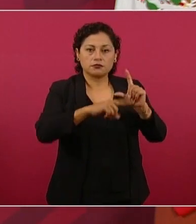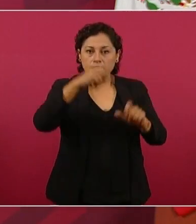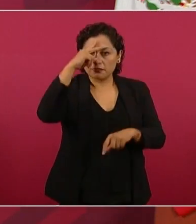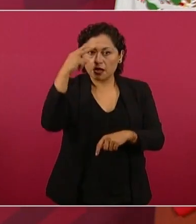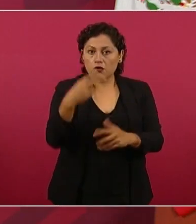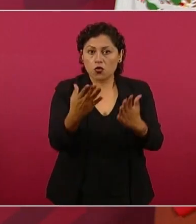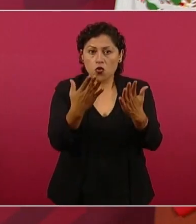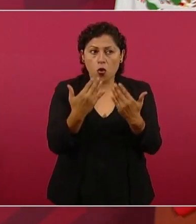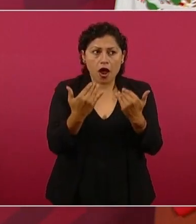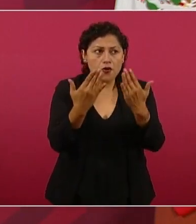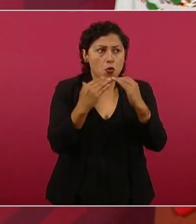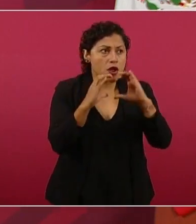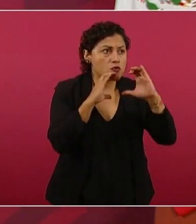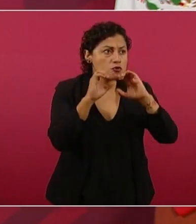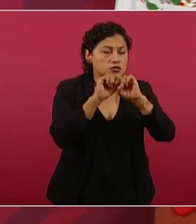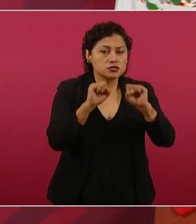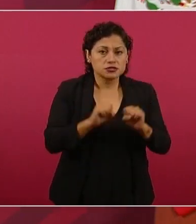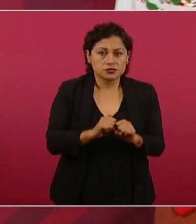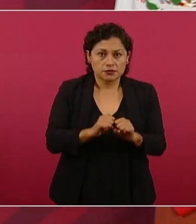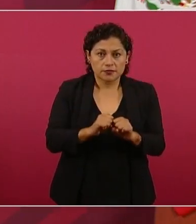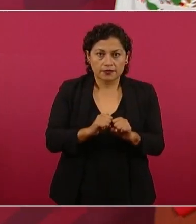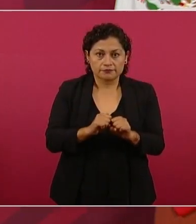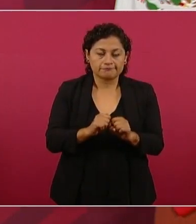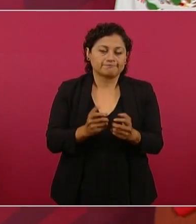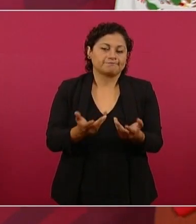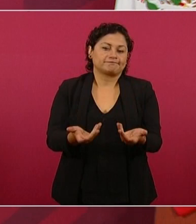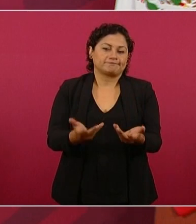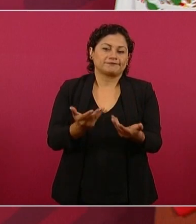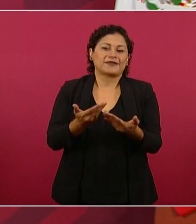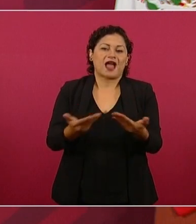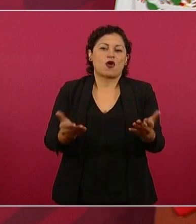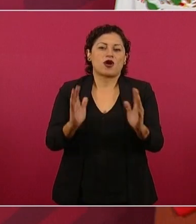se tiene ya un sistema de telecomunicación.